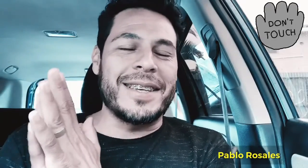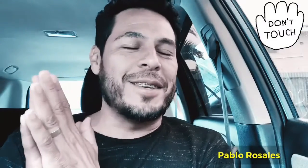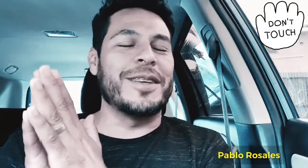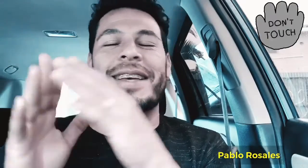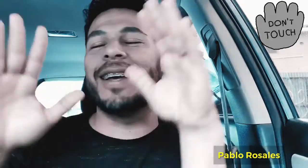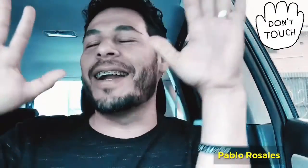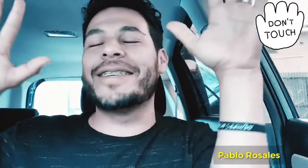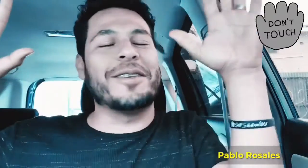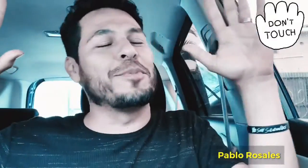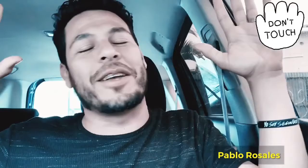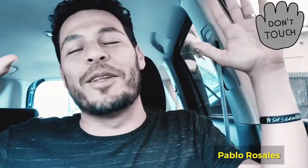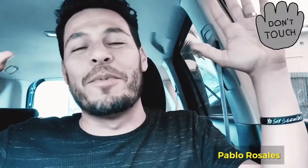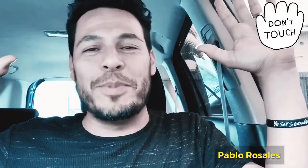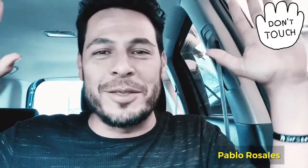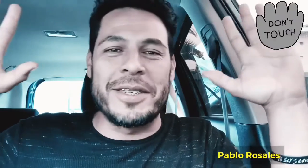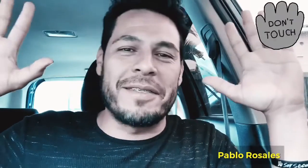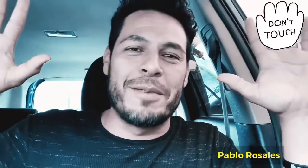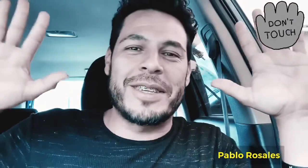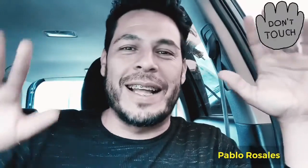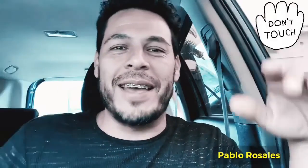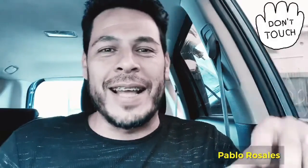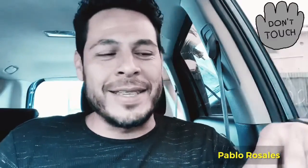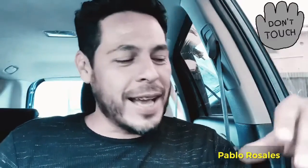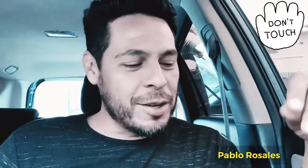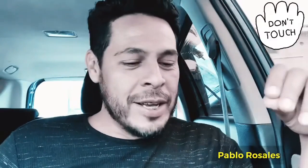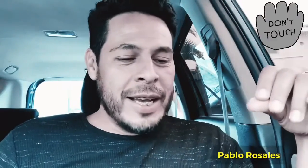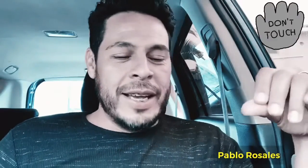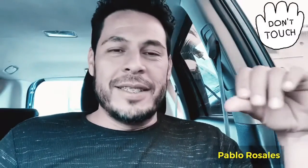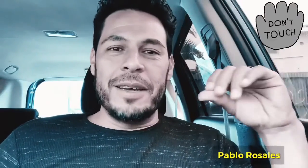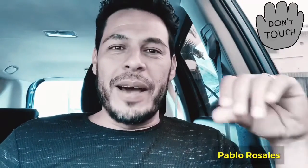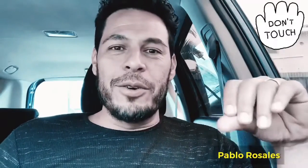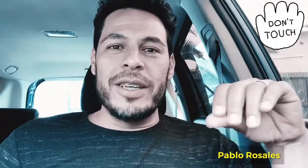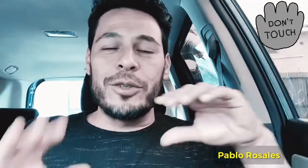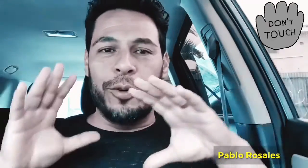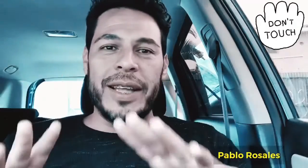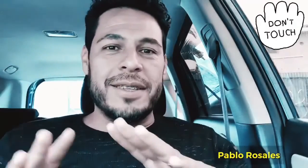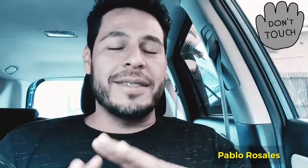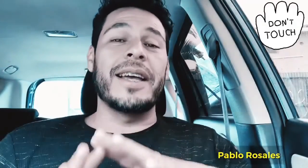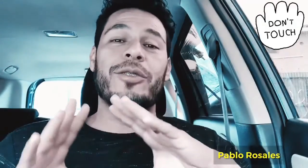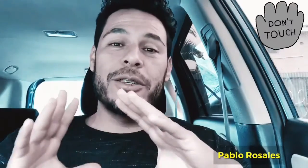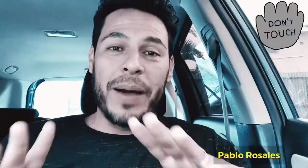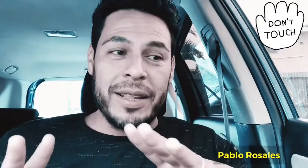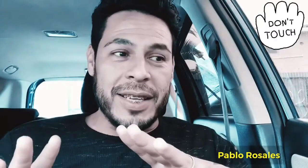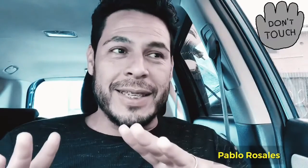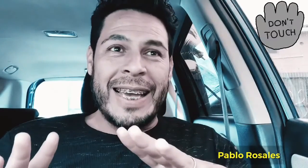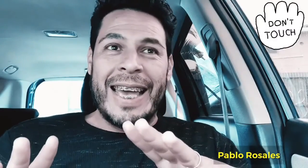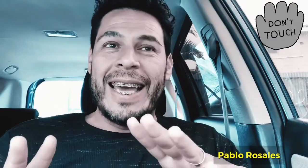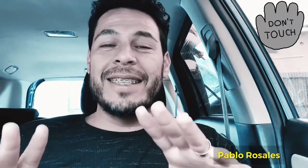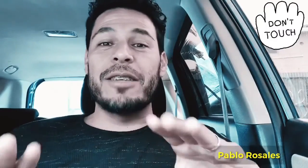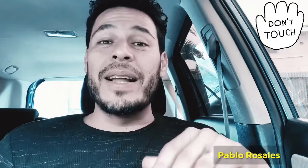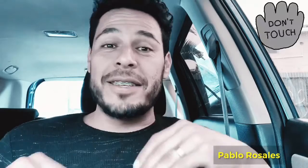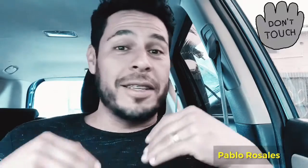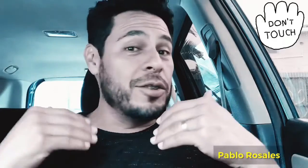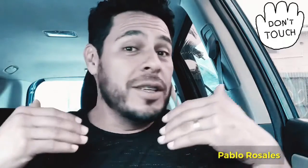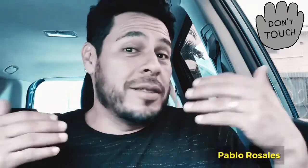dan gracias a Dios y le dicen gracias Dios porque no lo hemos visto ni sabíamos que la habían lanzado. Sin embargo, estos juguetes están en todas partes